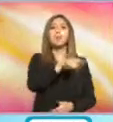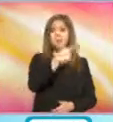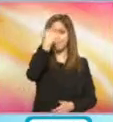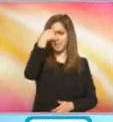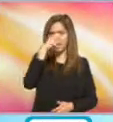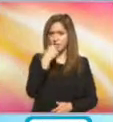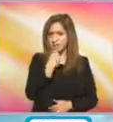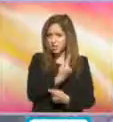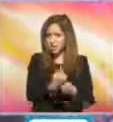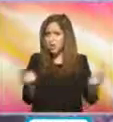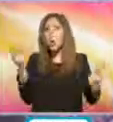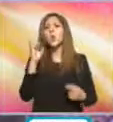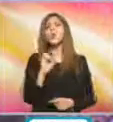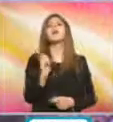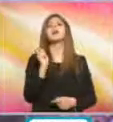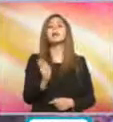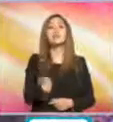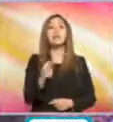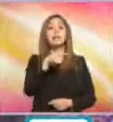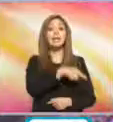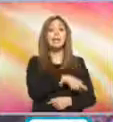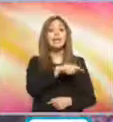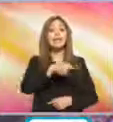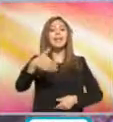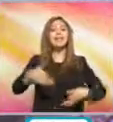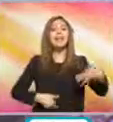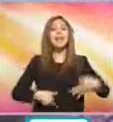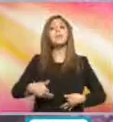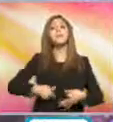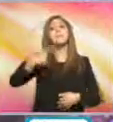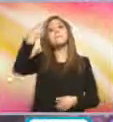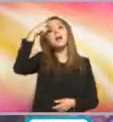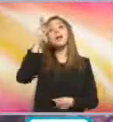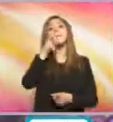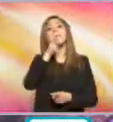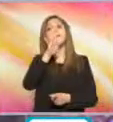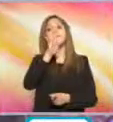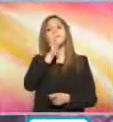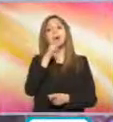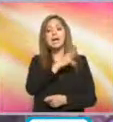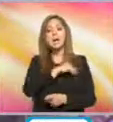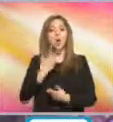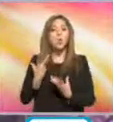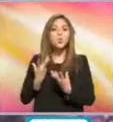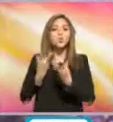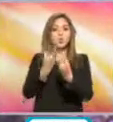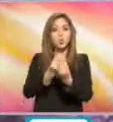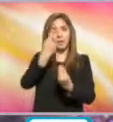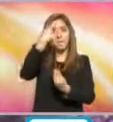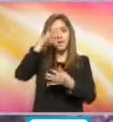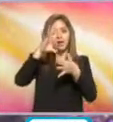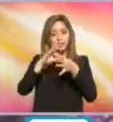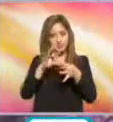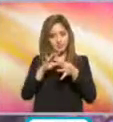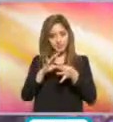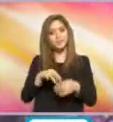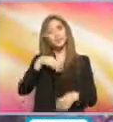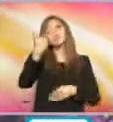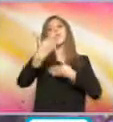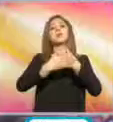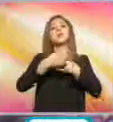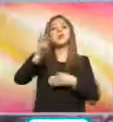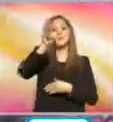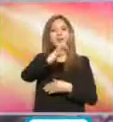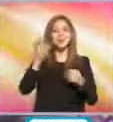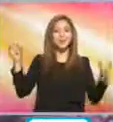público. ¿Saben qué? Es para papás con hijos. Ahí está. Hay un mundo de bueno. reflexiones juntos. Eso. Váyanlo a ver. Nos vemos el próximo miércoles. Disfruten el Día de